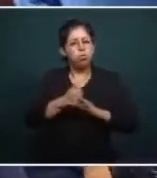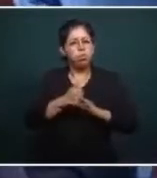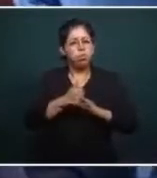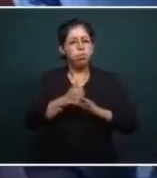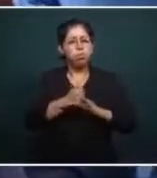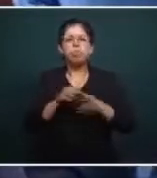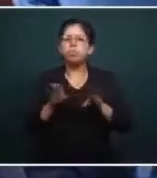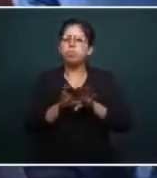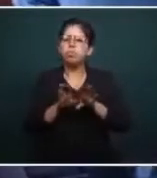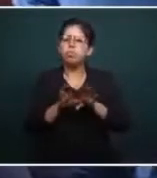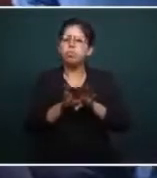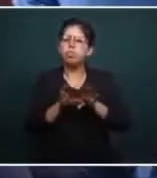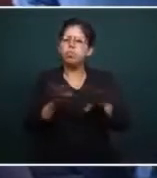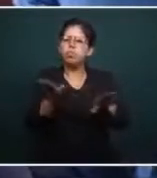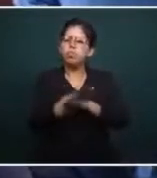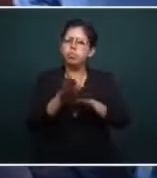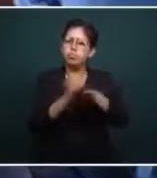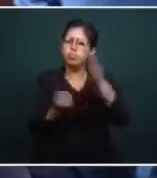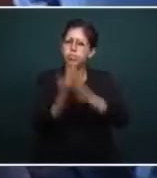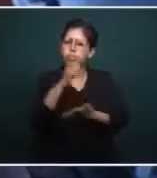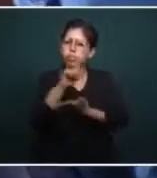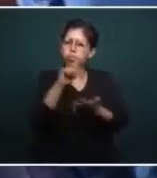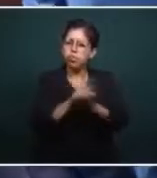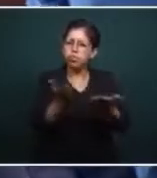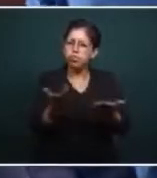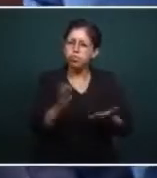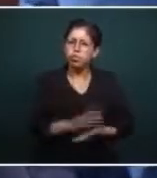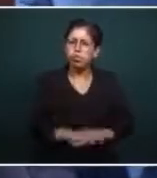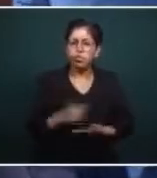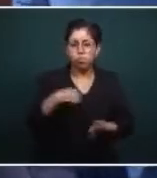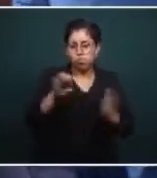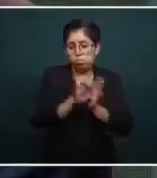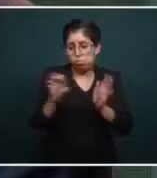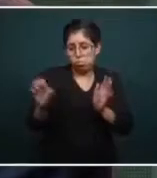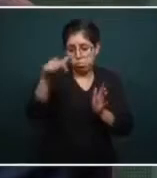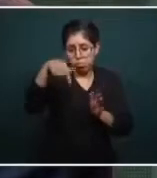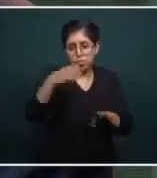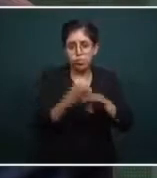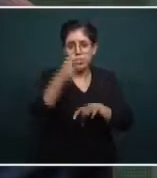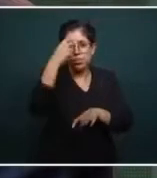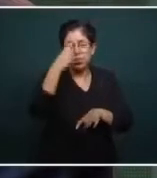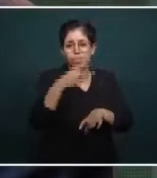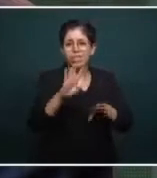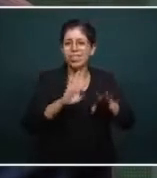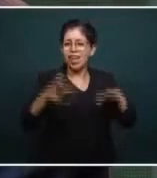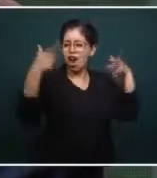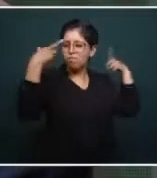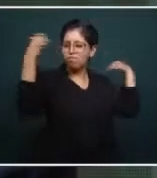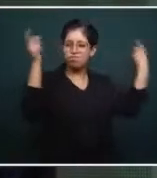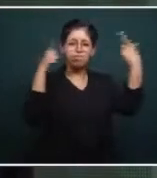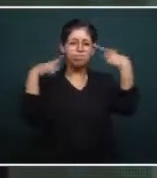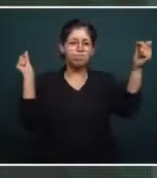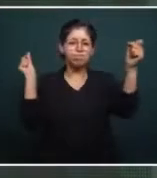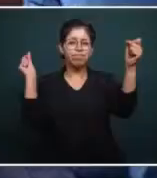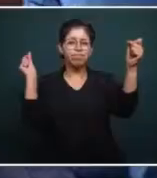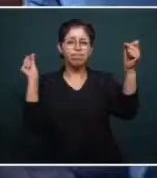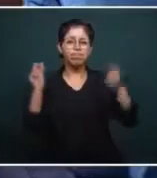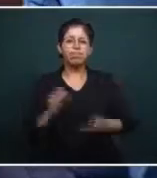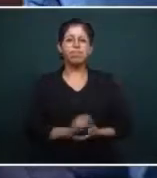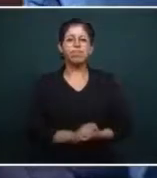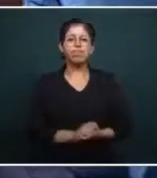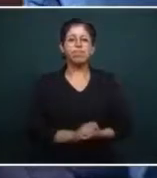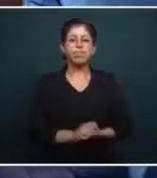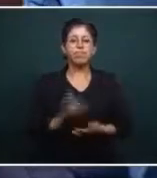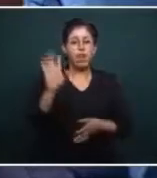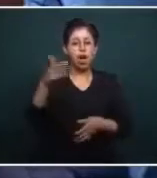y favor sobre todo los jóvenes cineastas, independent pues, como ejemplo, aquí en el producers Estado or de youth, México ya se graduó la primera like generación someone, de the esta new